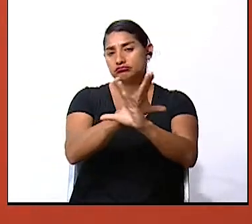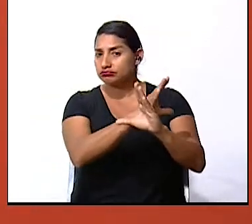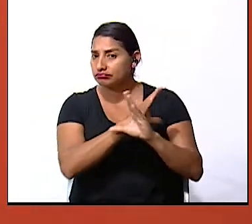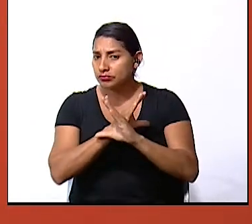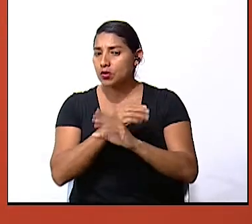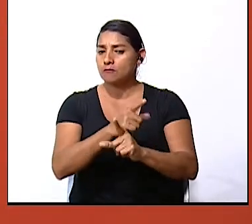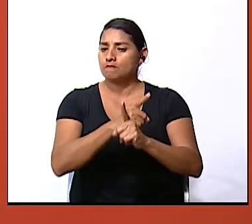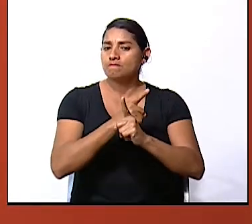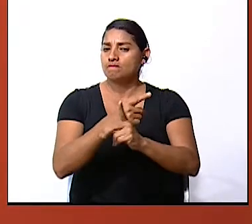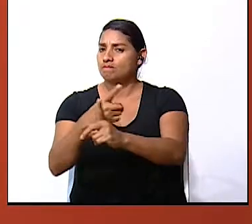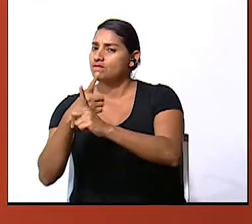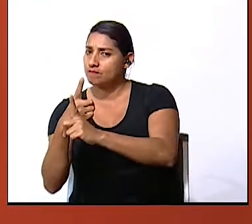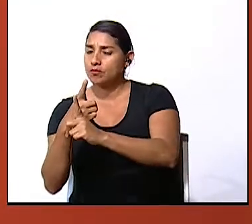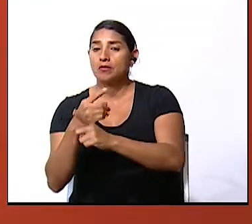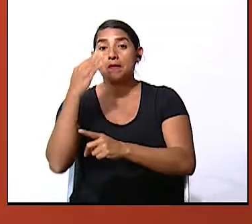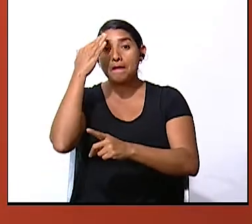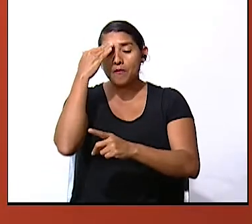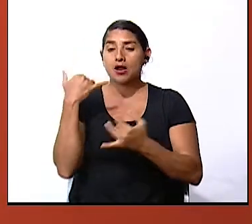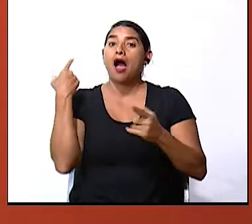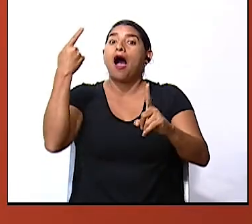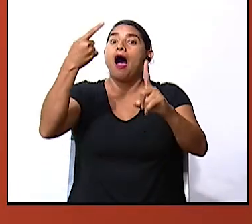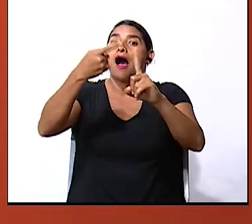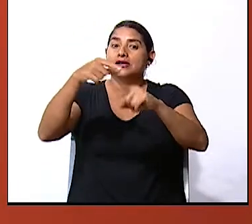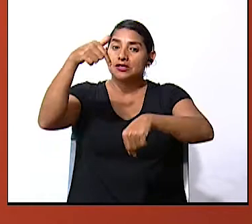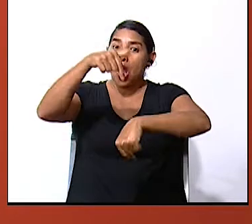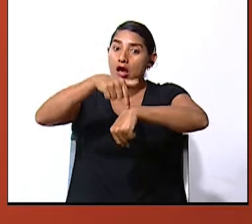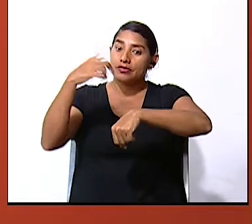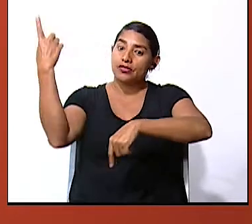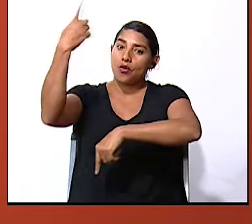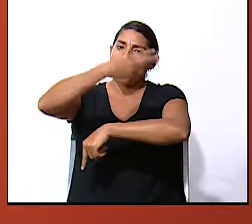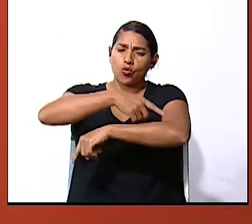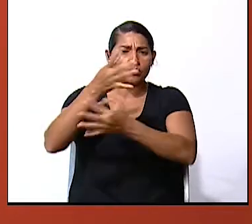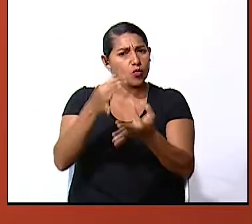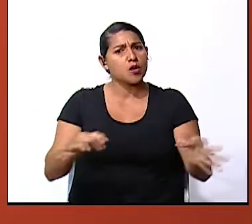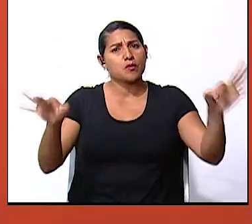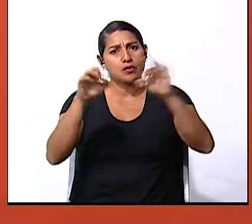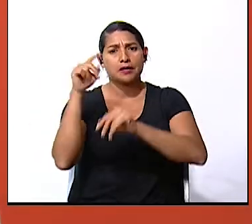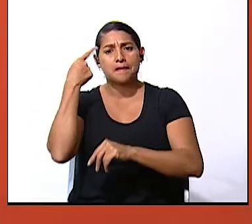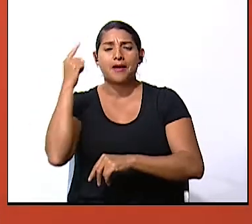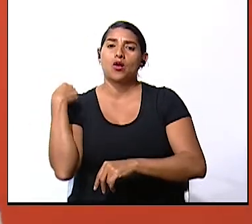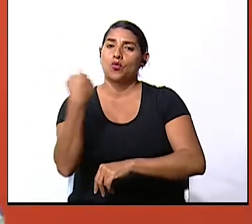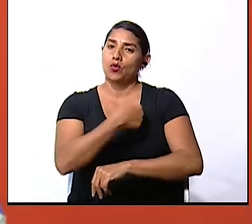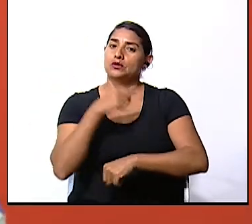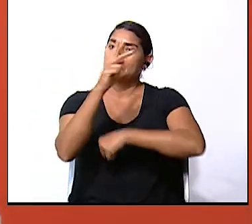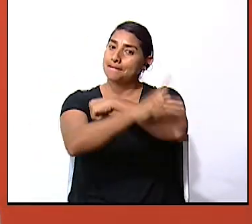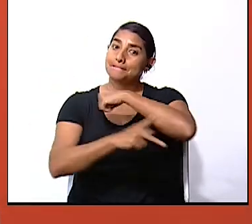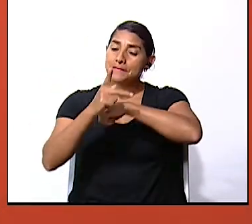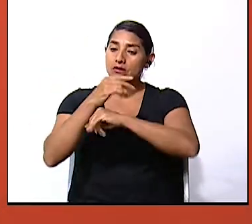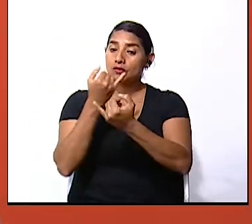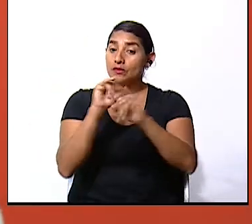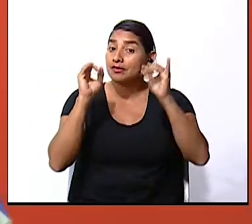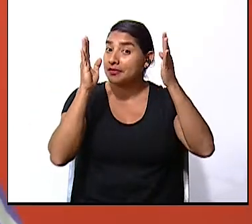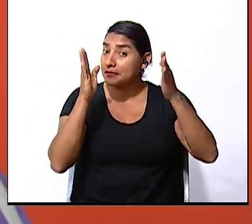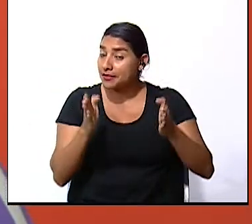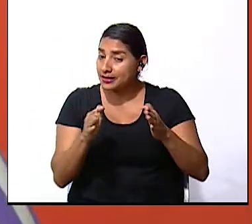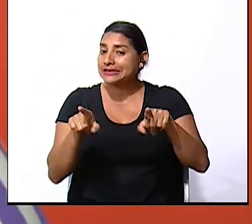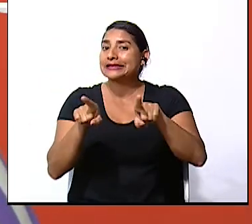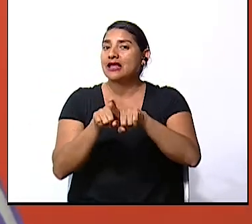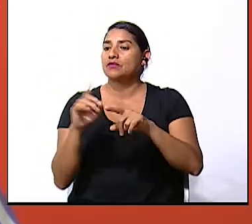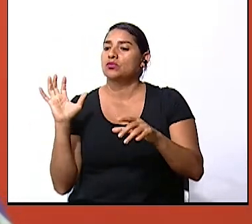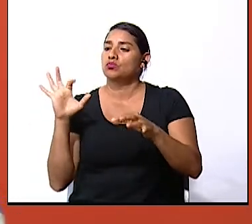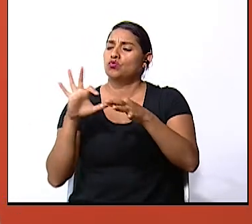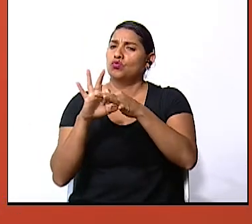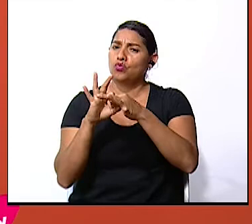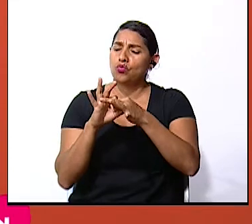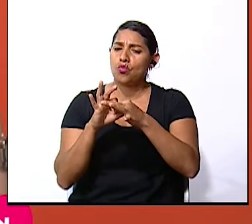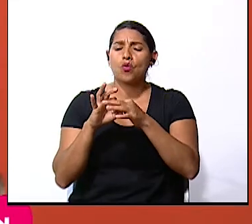y defenderlos, porque hasta la fecha son muy relevantes para el país. Con la independencia también vino la